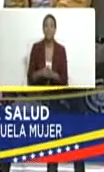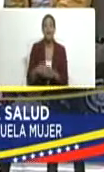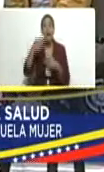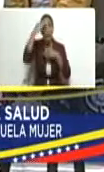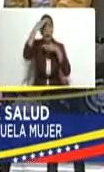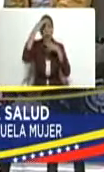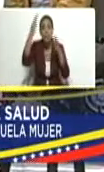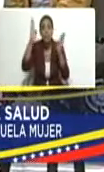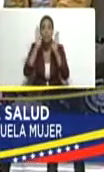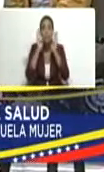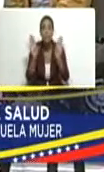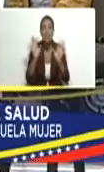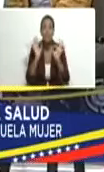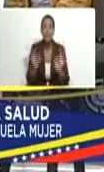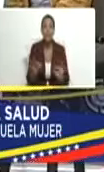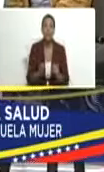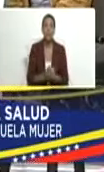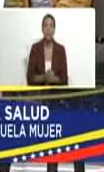Atendidas,